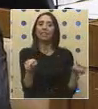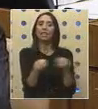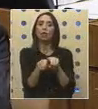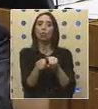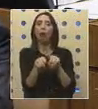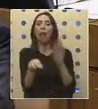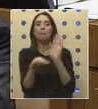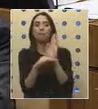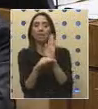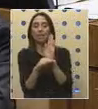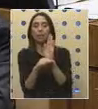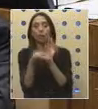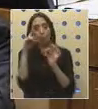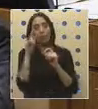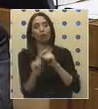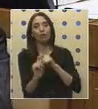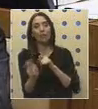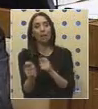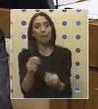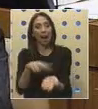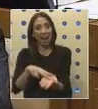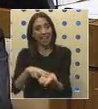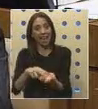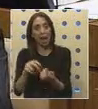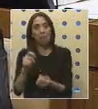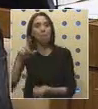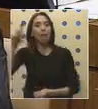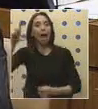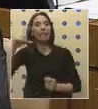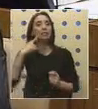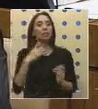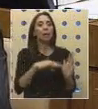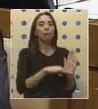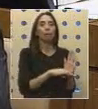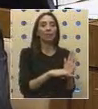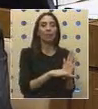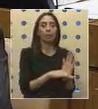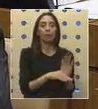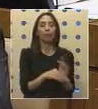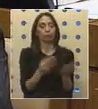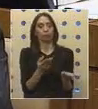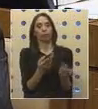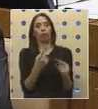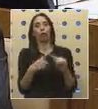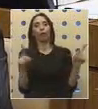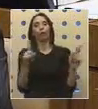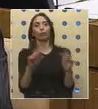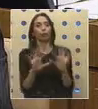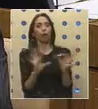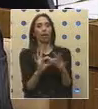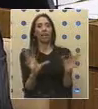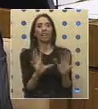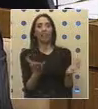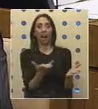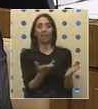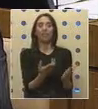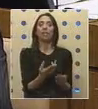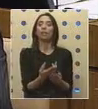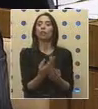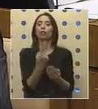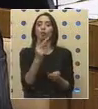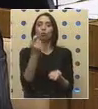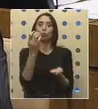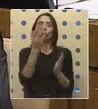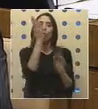puede ser distinto, que es lo que se escucha a veces, con ella se produce otra atrocidad, y es que en el cálculo de su